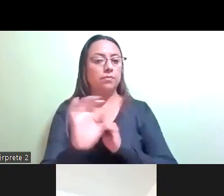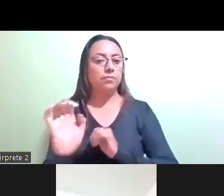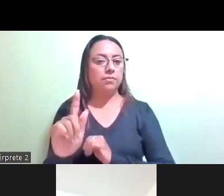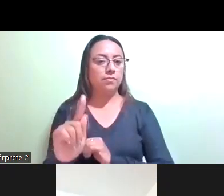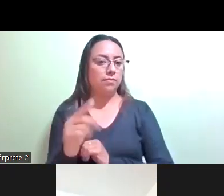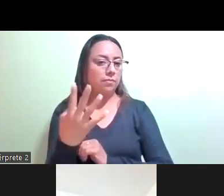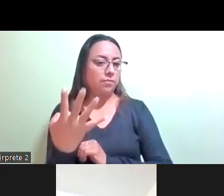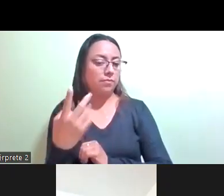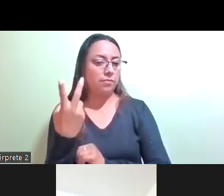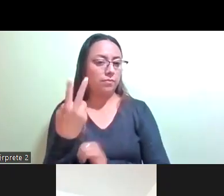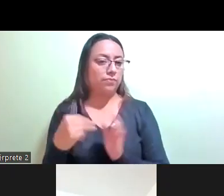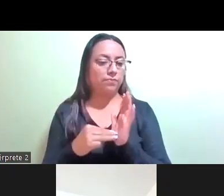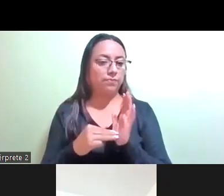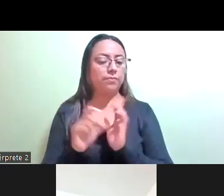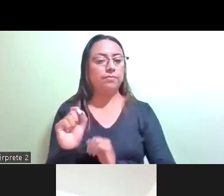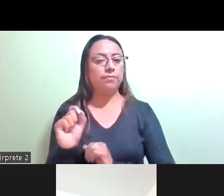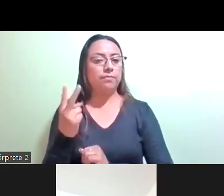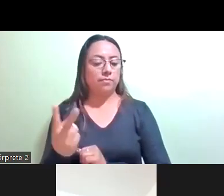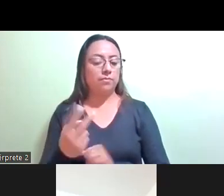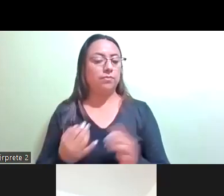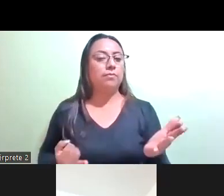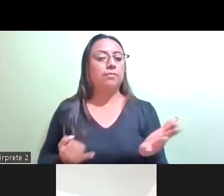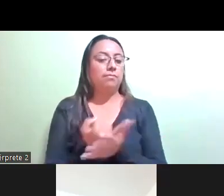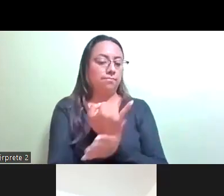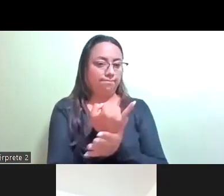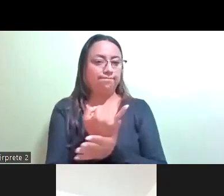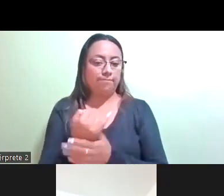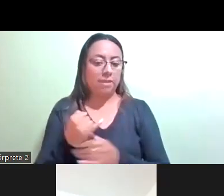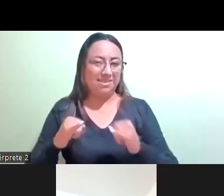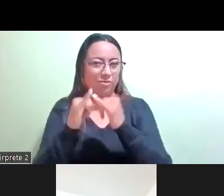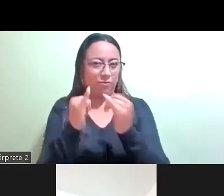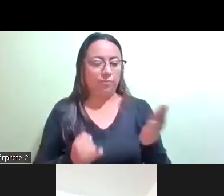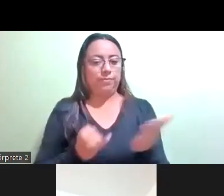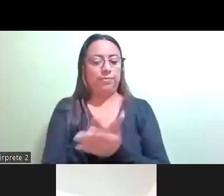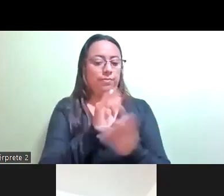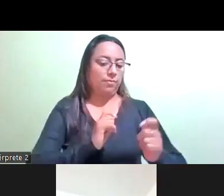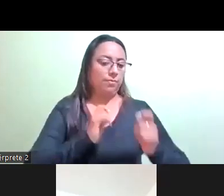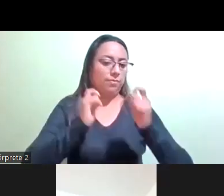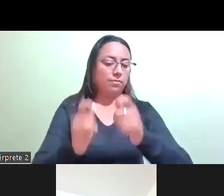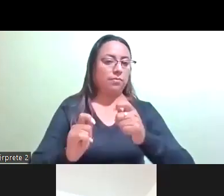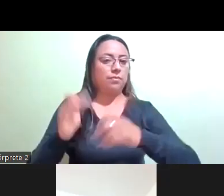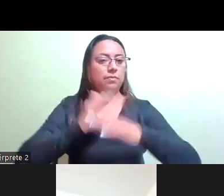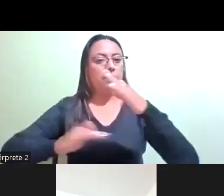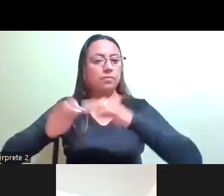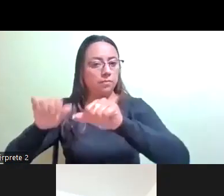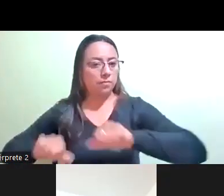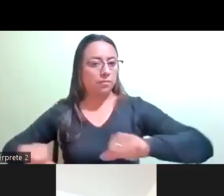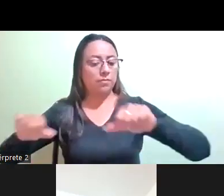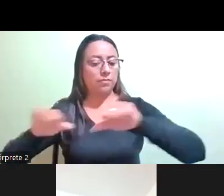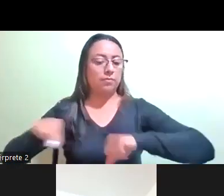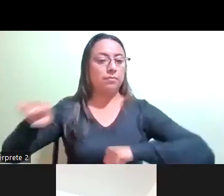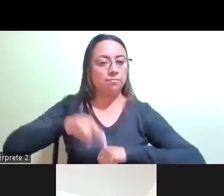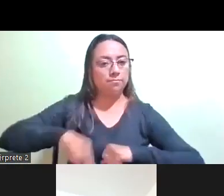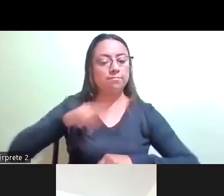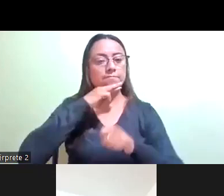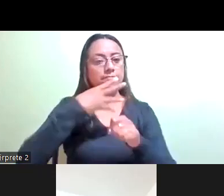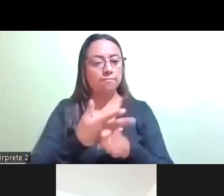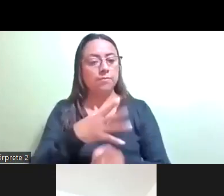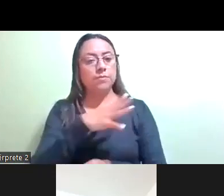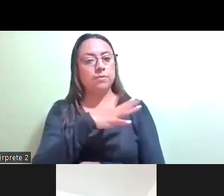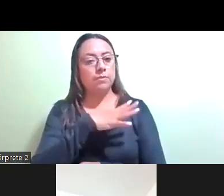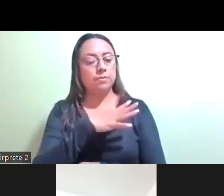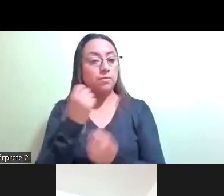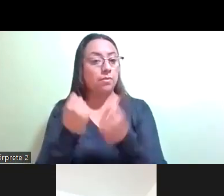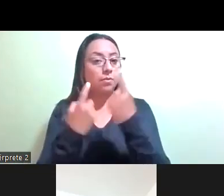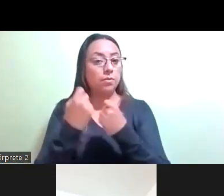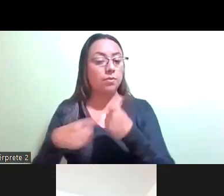1574/2022, el Instituto determinó modificar la respuesta ordenando turnar la solicitud a todas las áreas que resulten competentes, entre las cuales